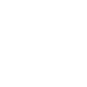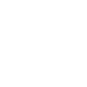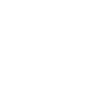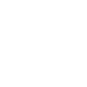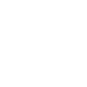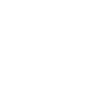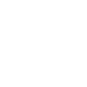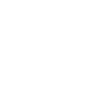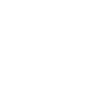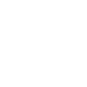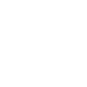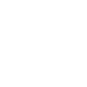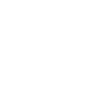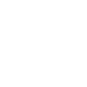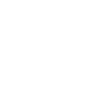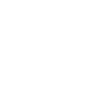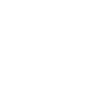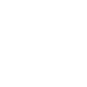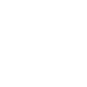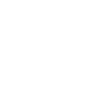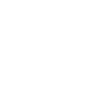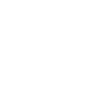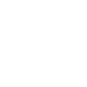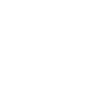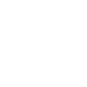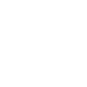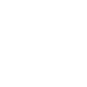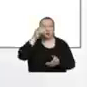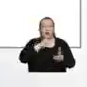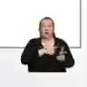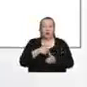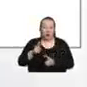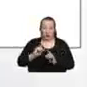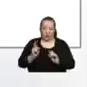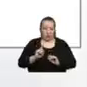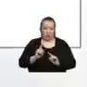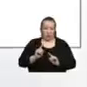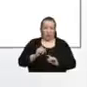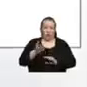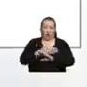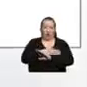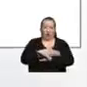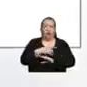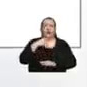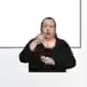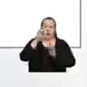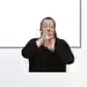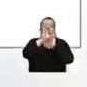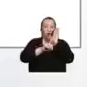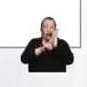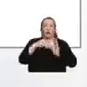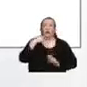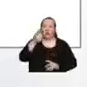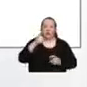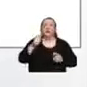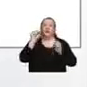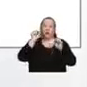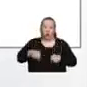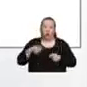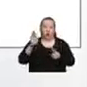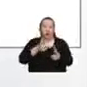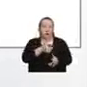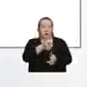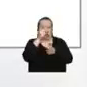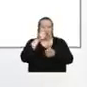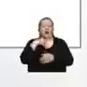de correa prohibieron a los policías disparar es mentira códigos penales establece que pueden disparar en defensa propia que pueden disparar si hay